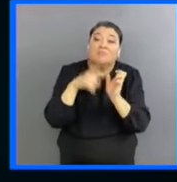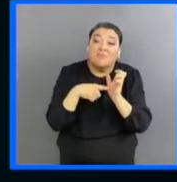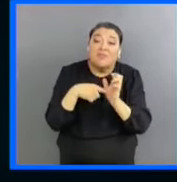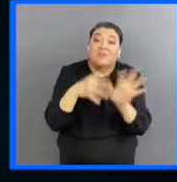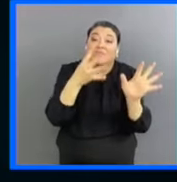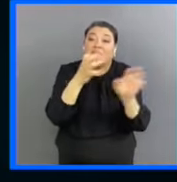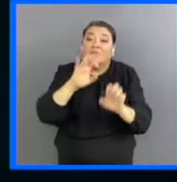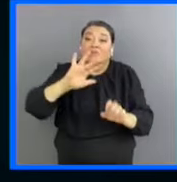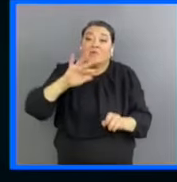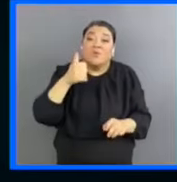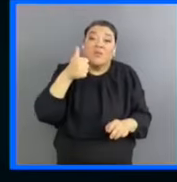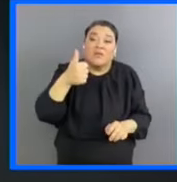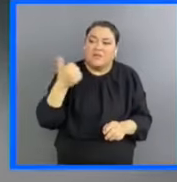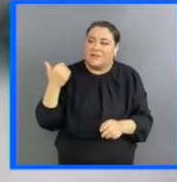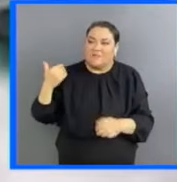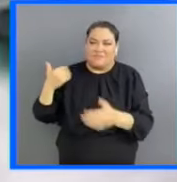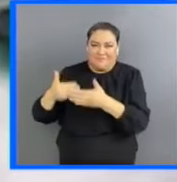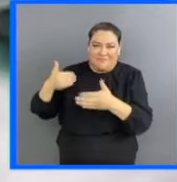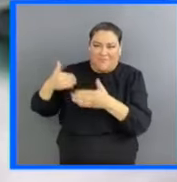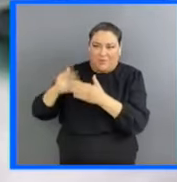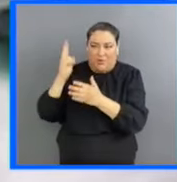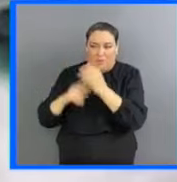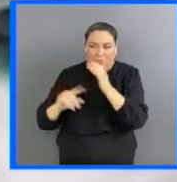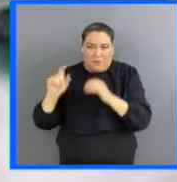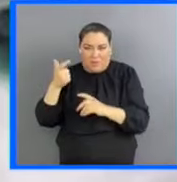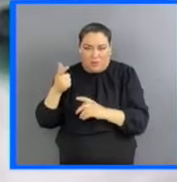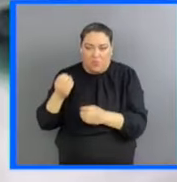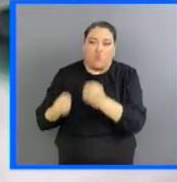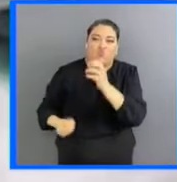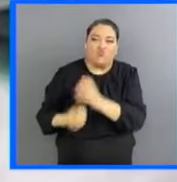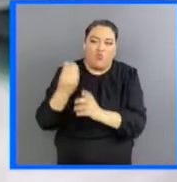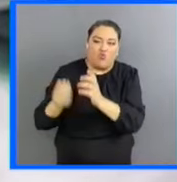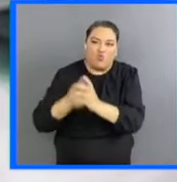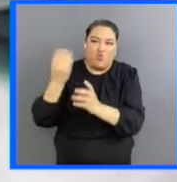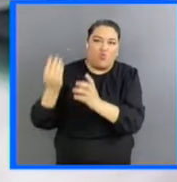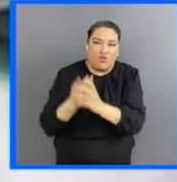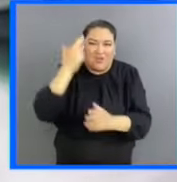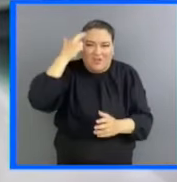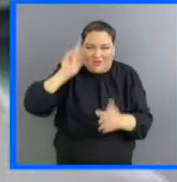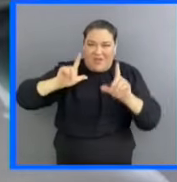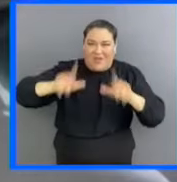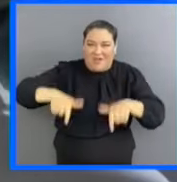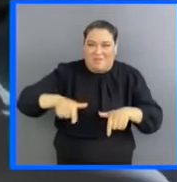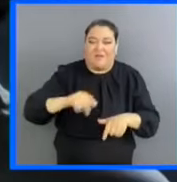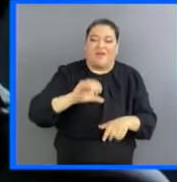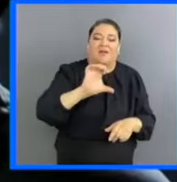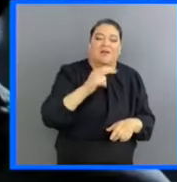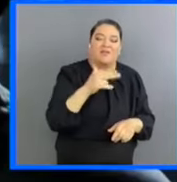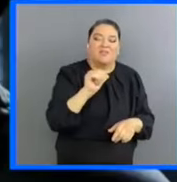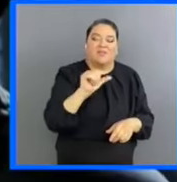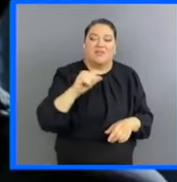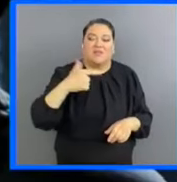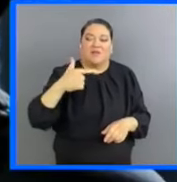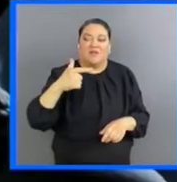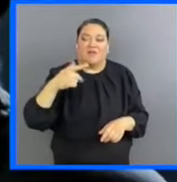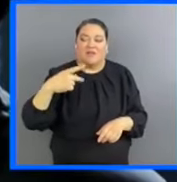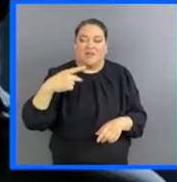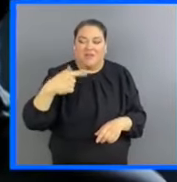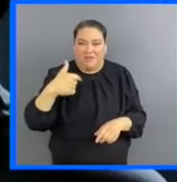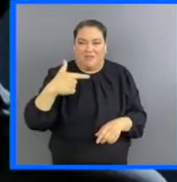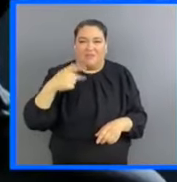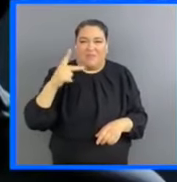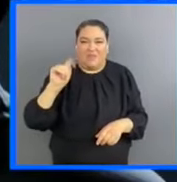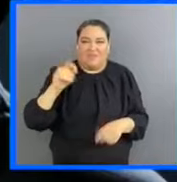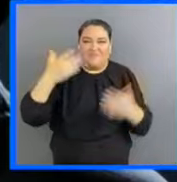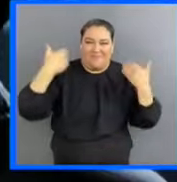auge a finales del 2022 con la aparición del chat GPT. Para Plural TV,